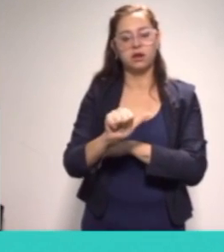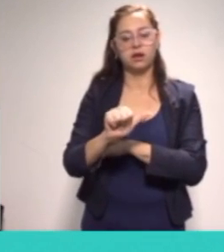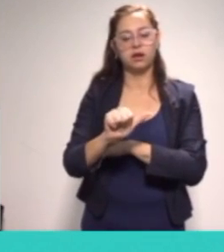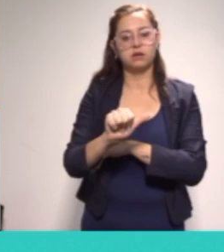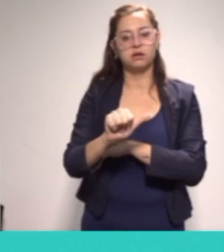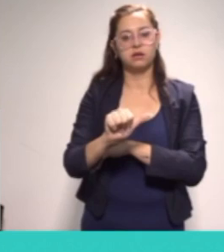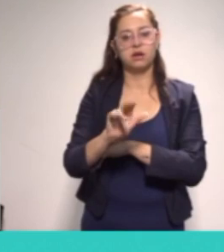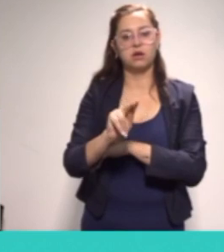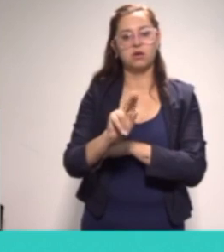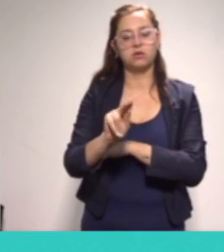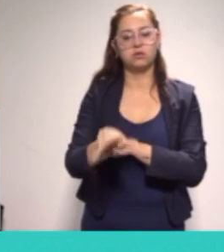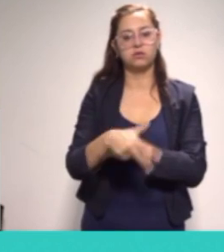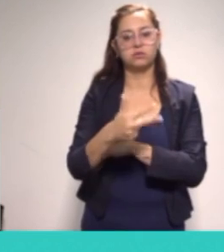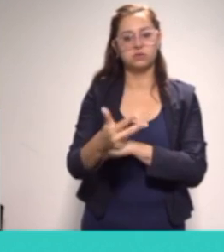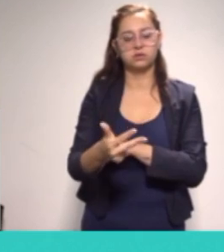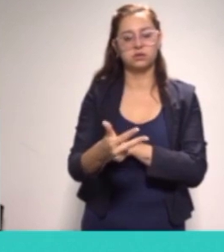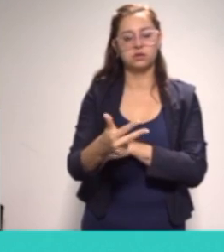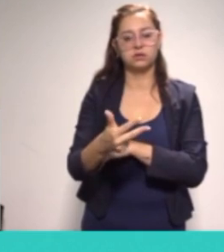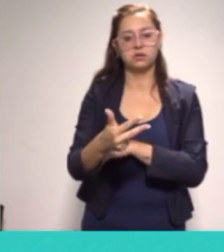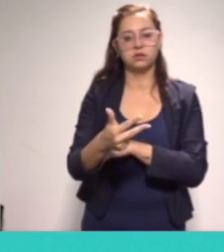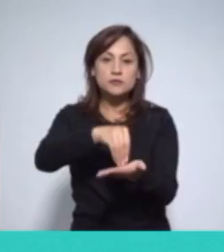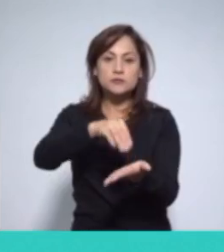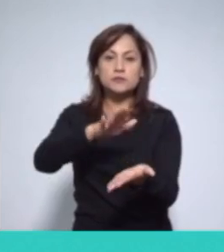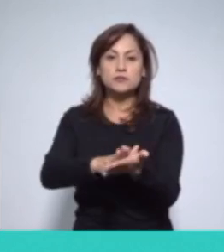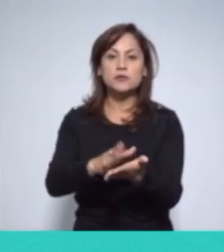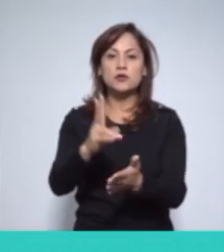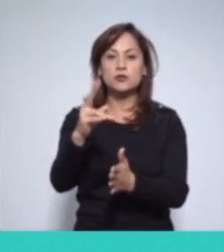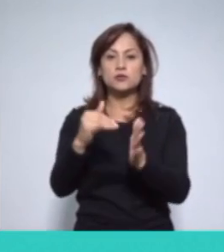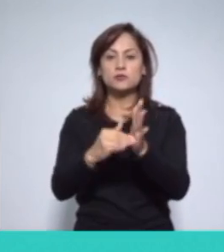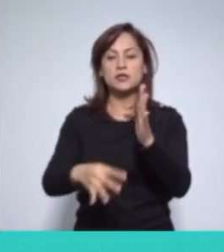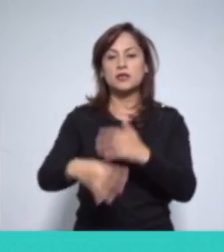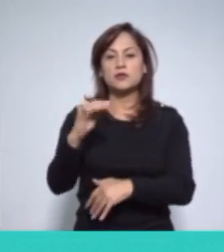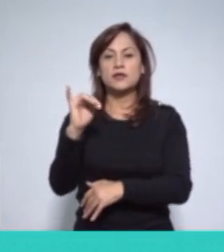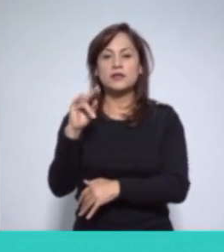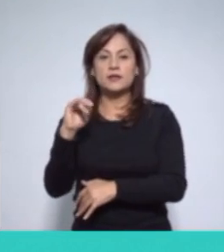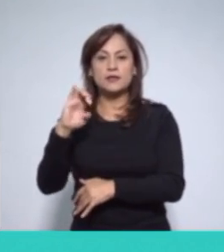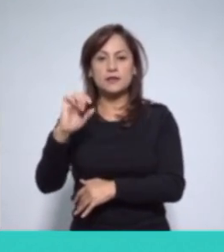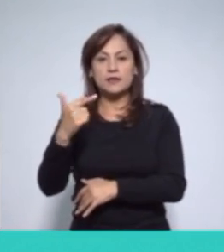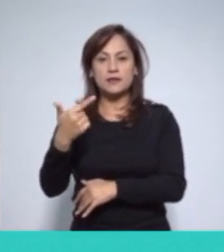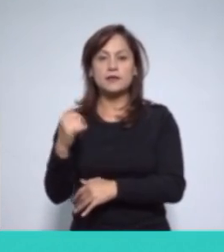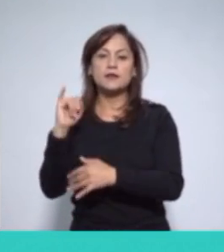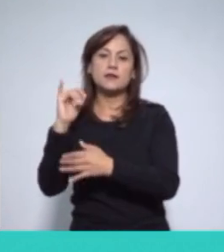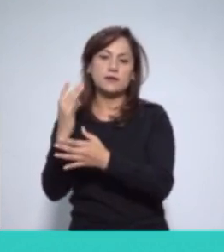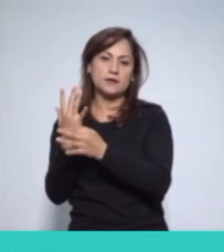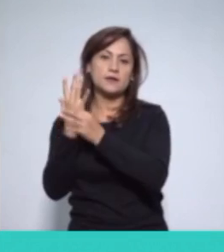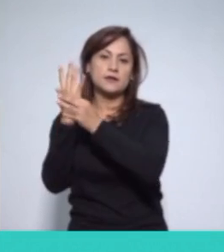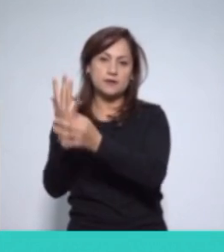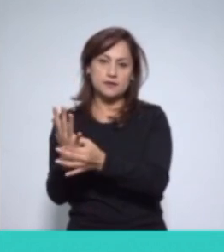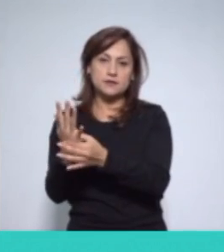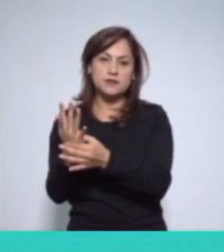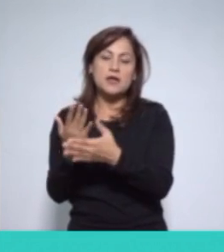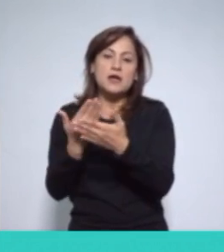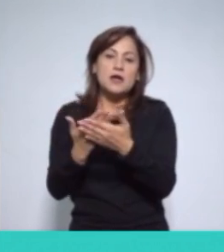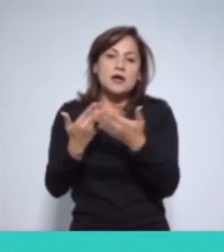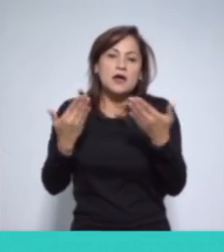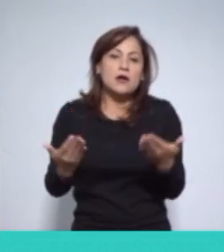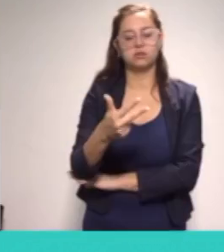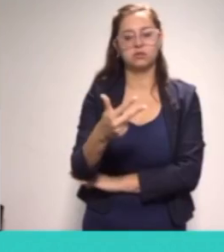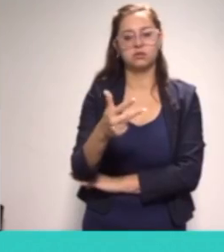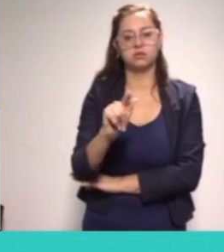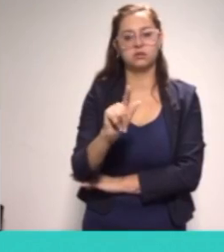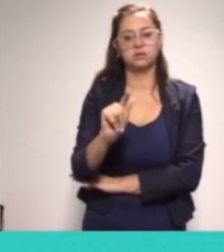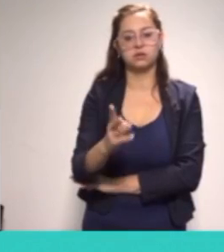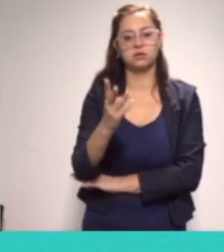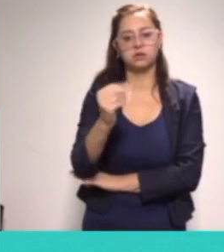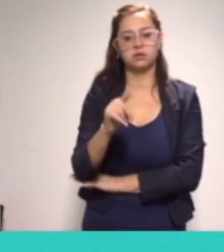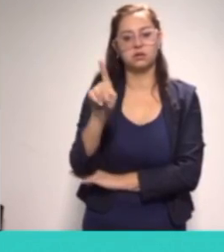y la Inclusión de las Personas con Discapacidad, CONADIS, dar a conocer las campañas emprendidas para mejorar la imagen de las mujeres con discapacidad, así como las